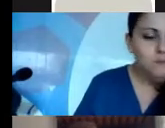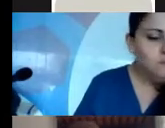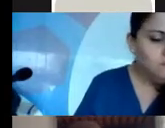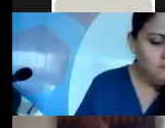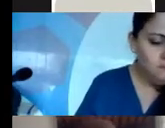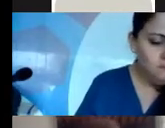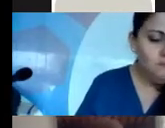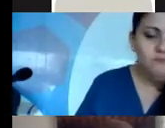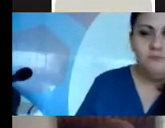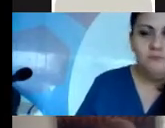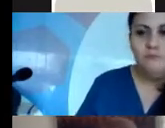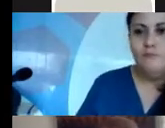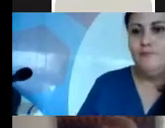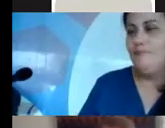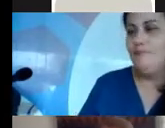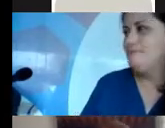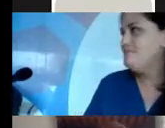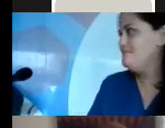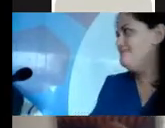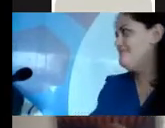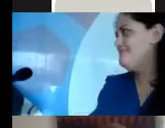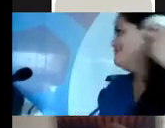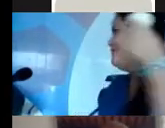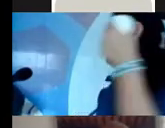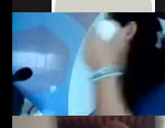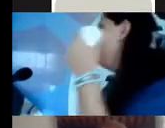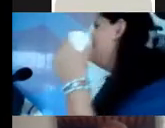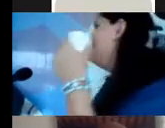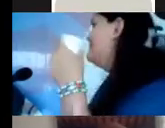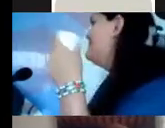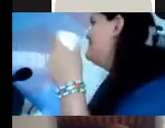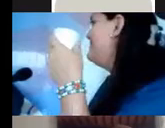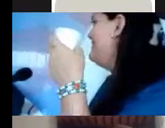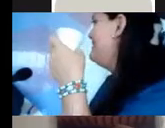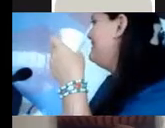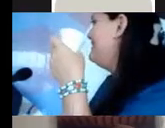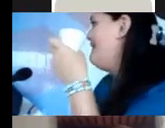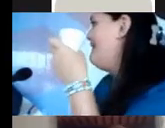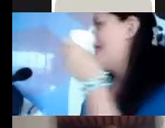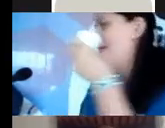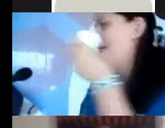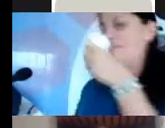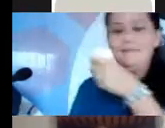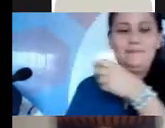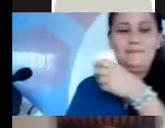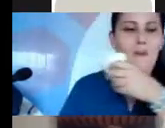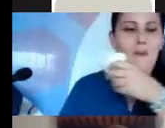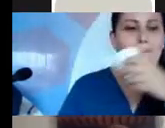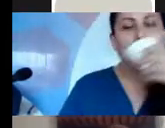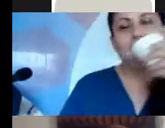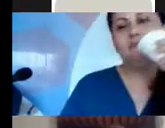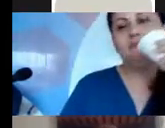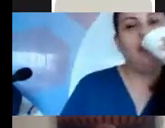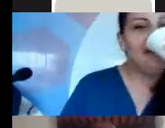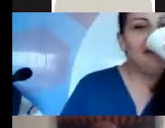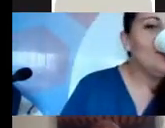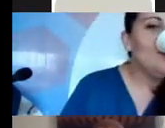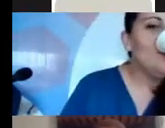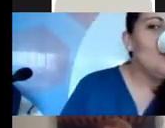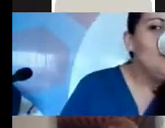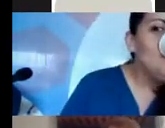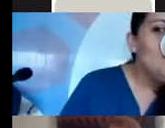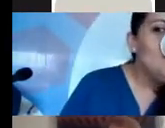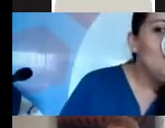hermano o la hermana o la mamá o la abuela que estén ahí para ayudarnos a trabajar y empezar a mover a mi sujeto, siempre en la medida que no sienta